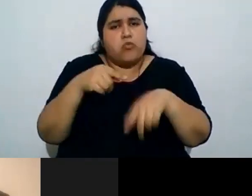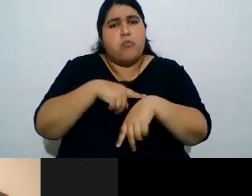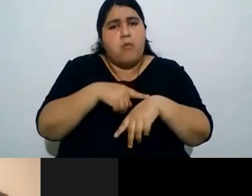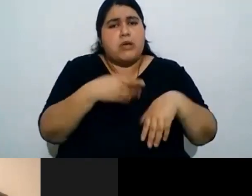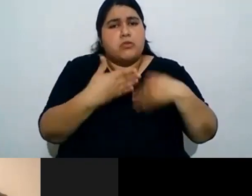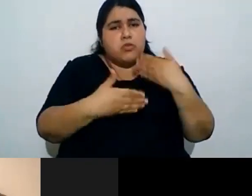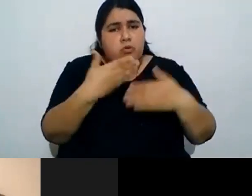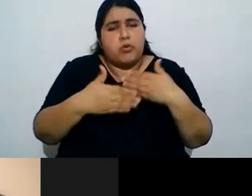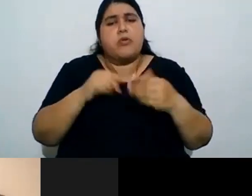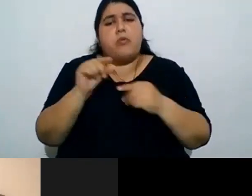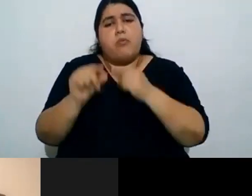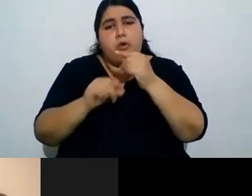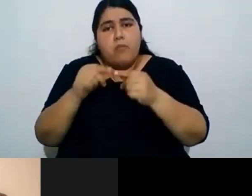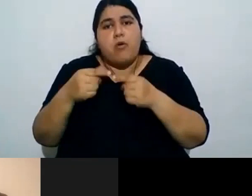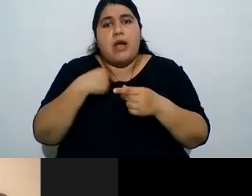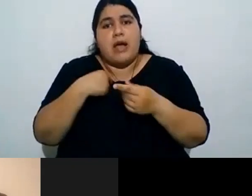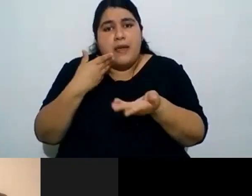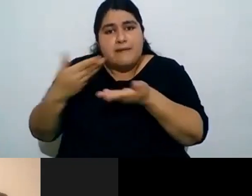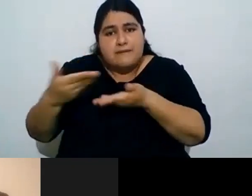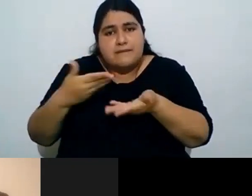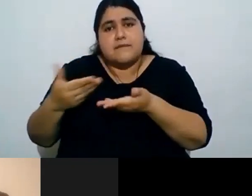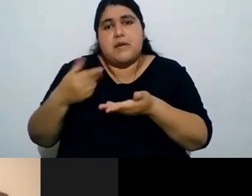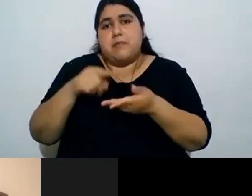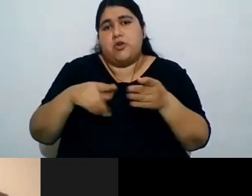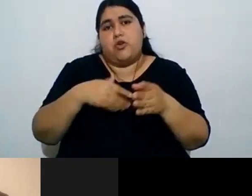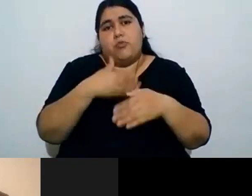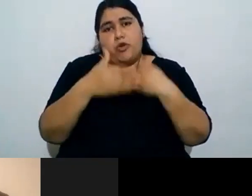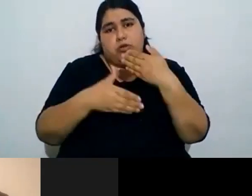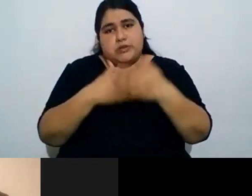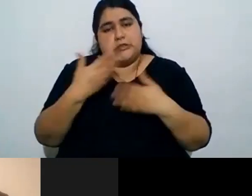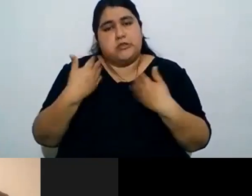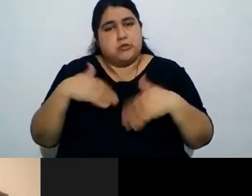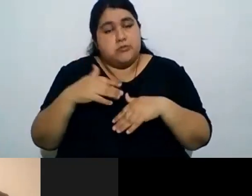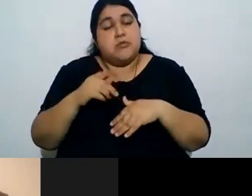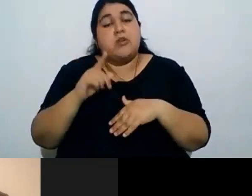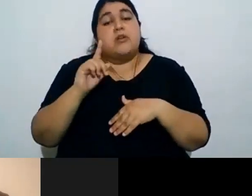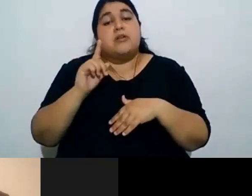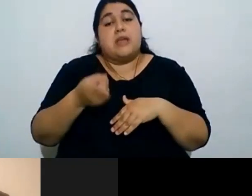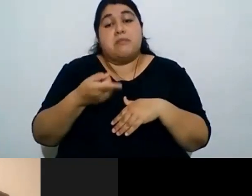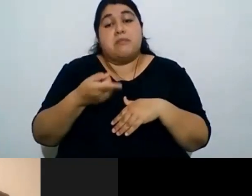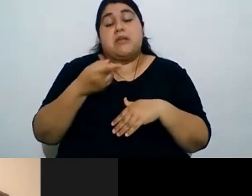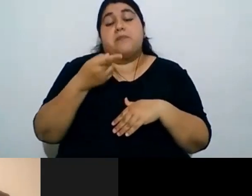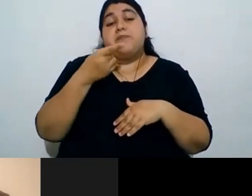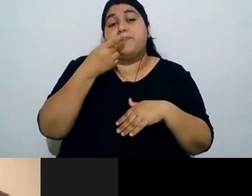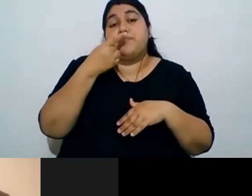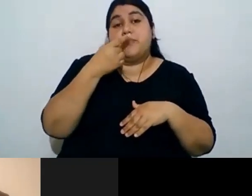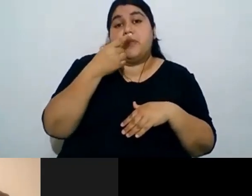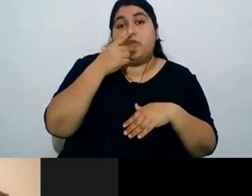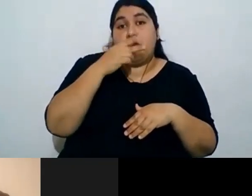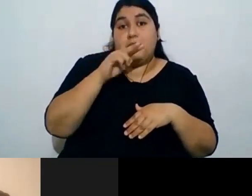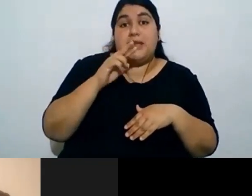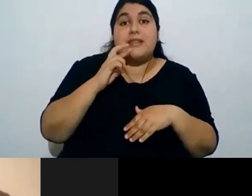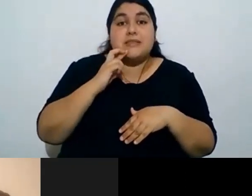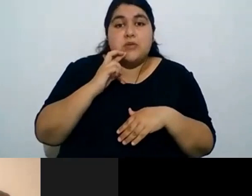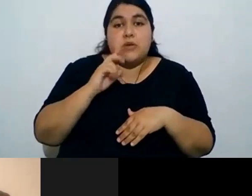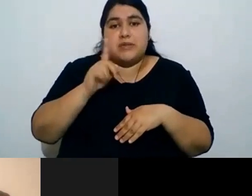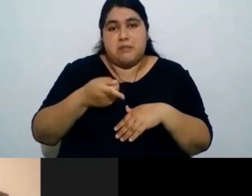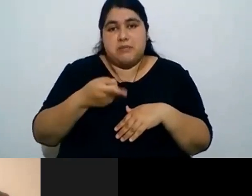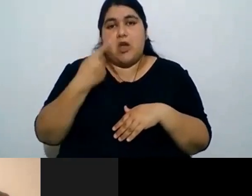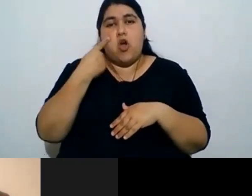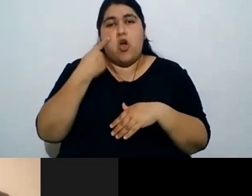de paz de acercamiento, pero dos grandes procesos, uno del M-19, otra guerrilla también conocida en